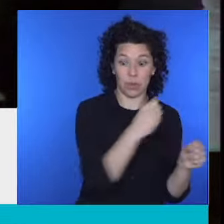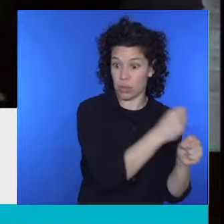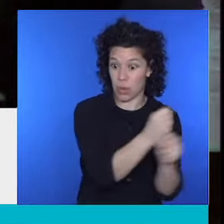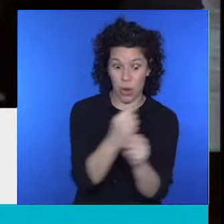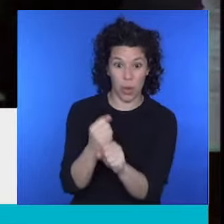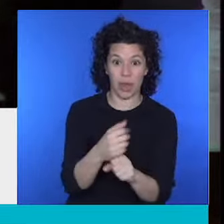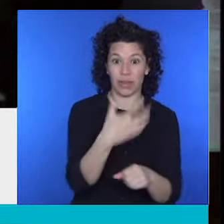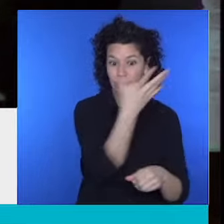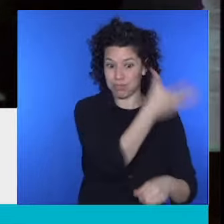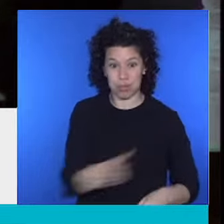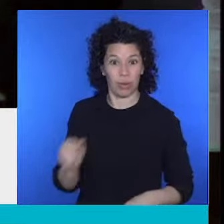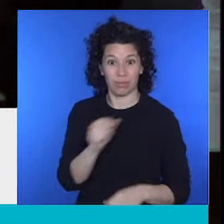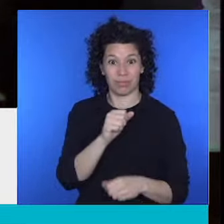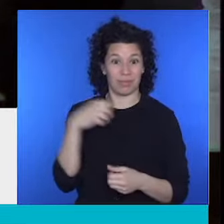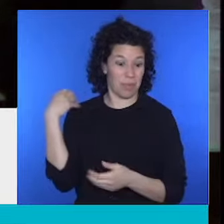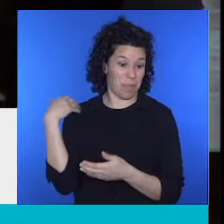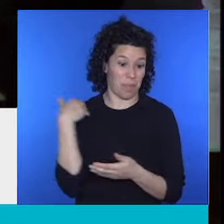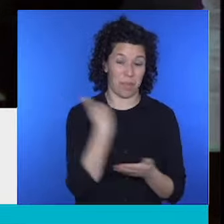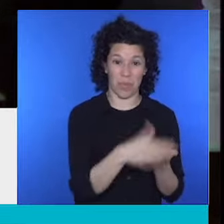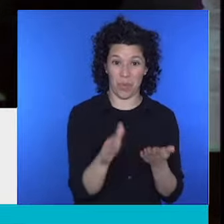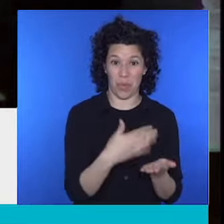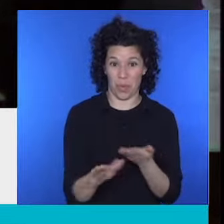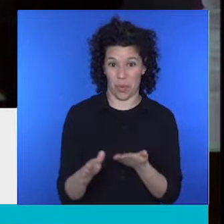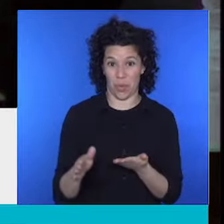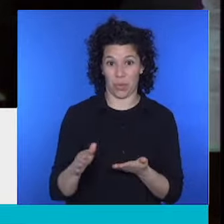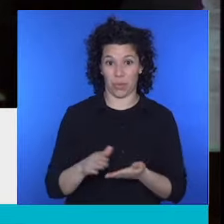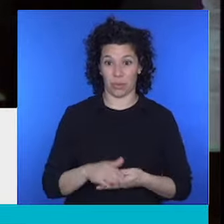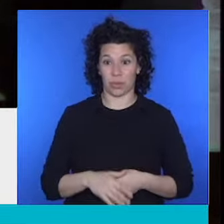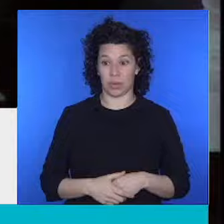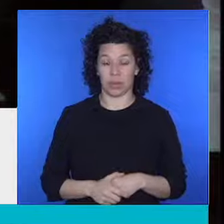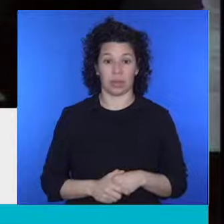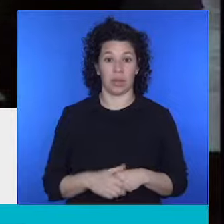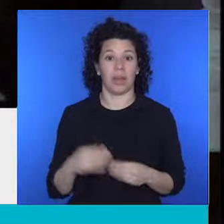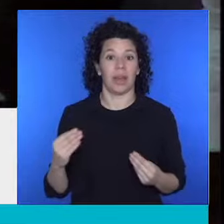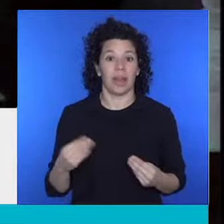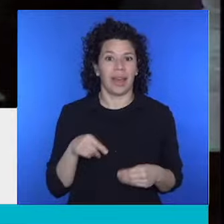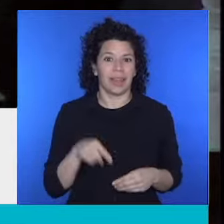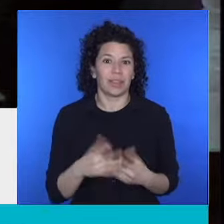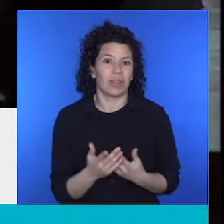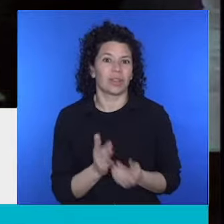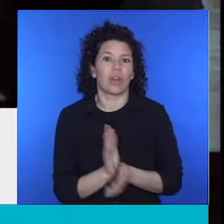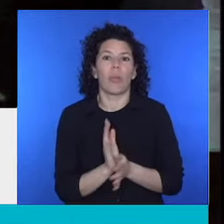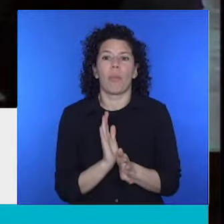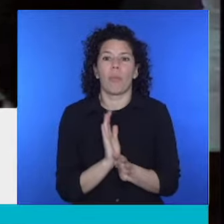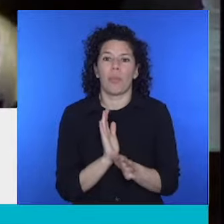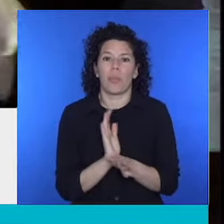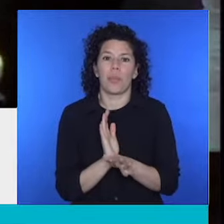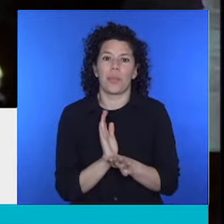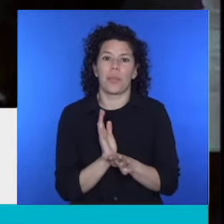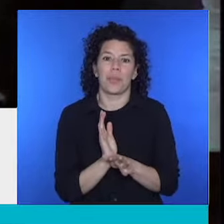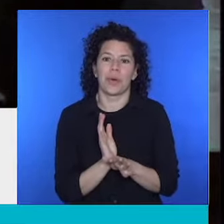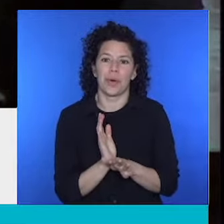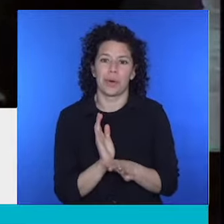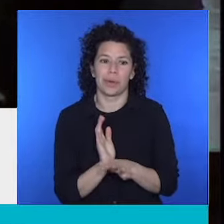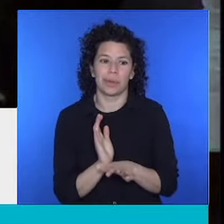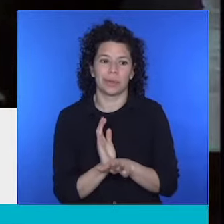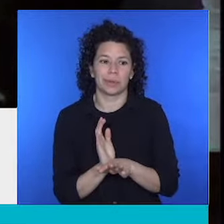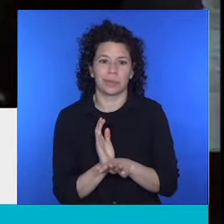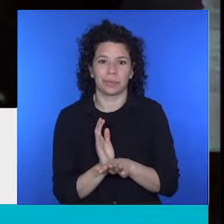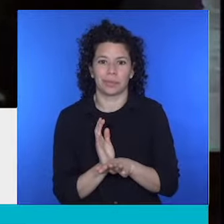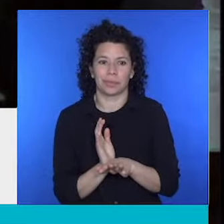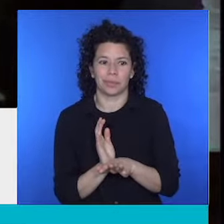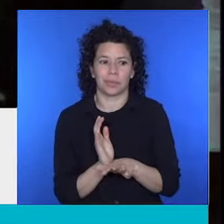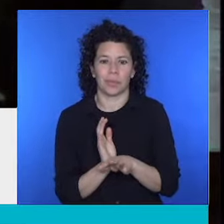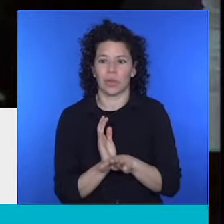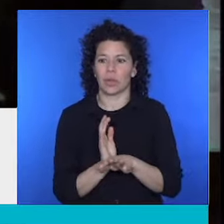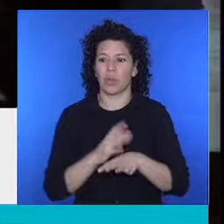quede claro En mi barrio se dice sábana corta vos tias la sábana se te salen los piecito por atrás si te tapas la cabeza no te tapas